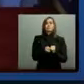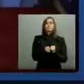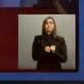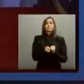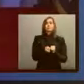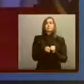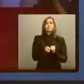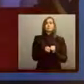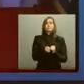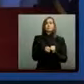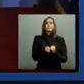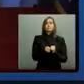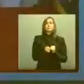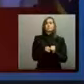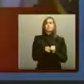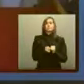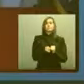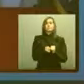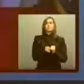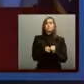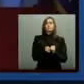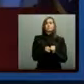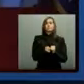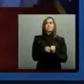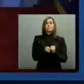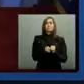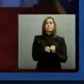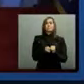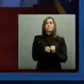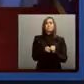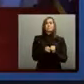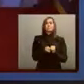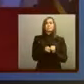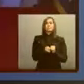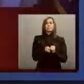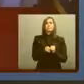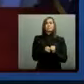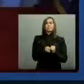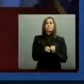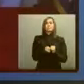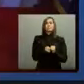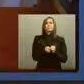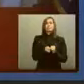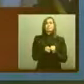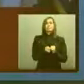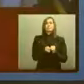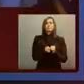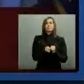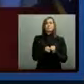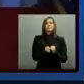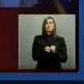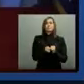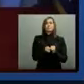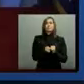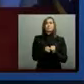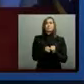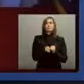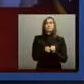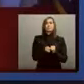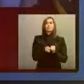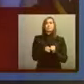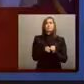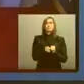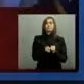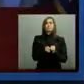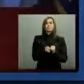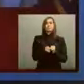devolvería la pelota este hombre y para que no me tome tan error que pongan